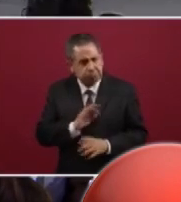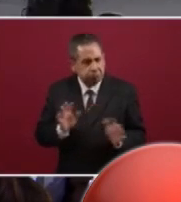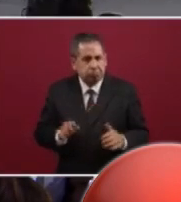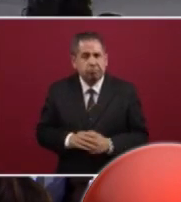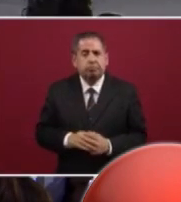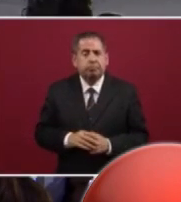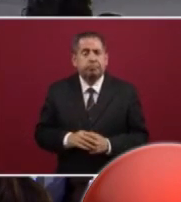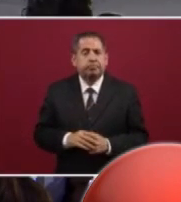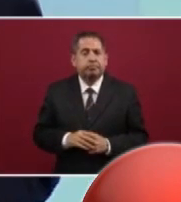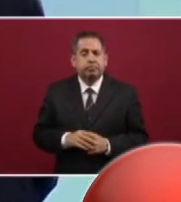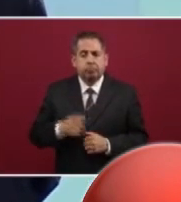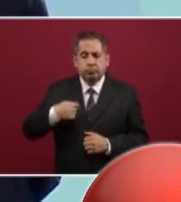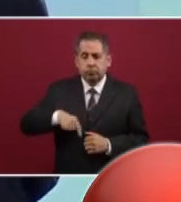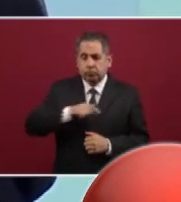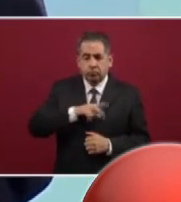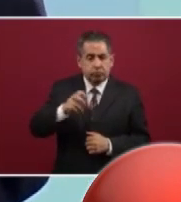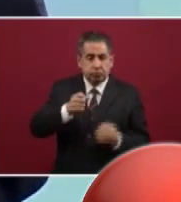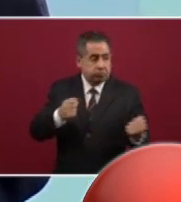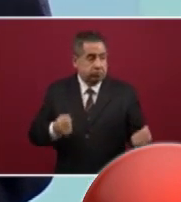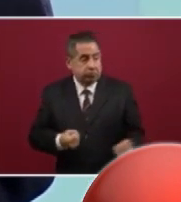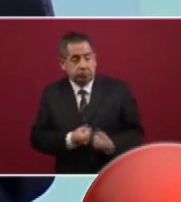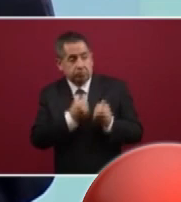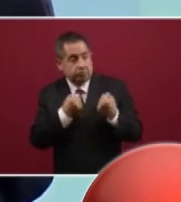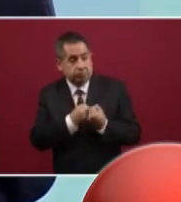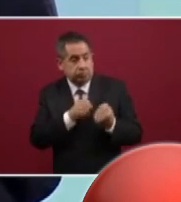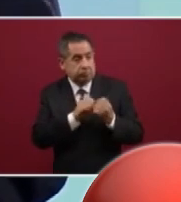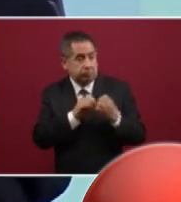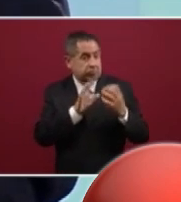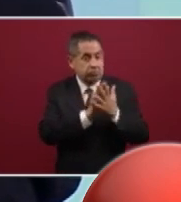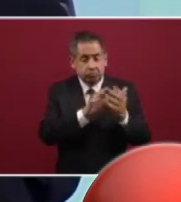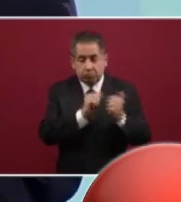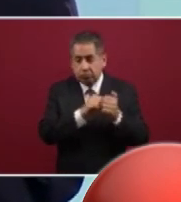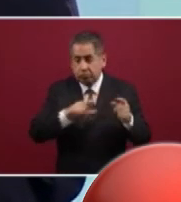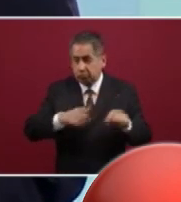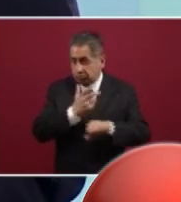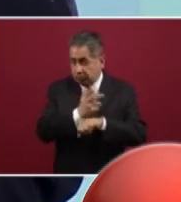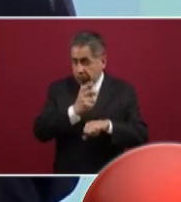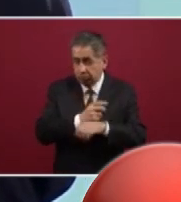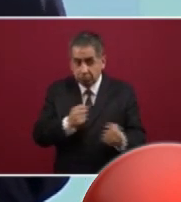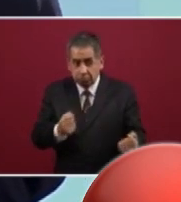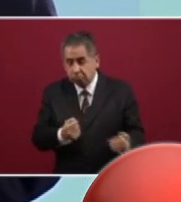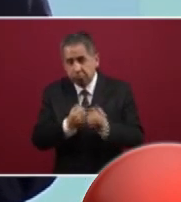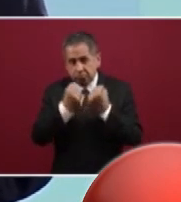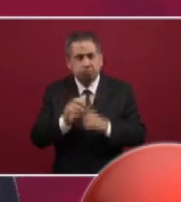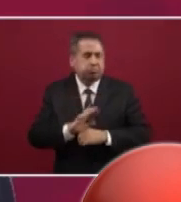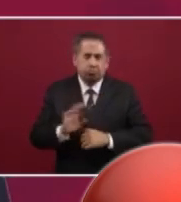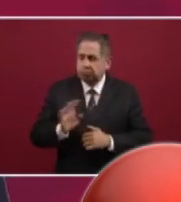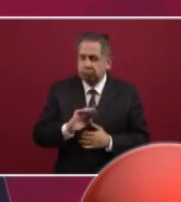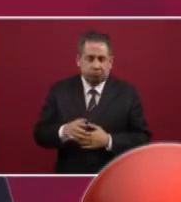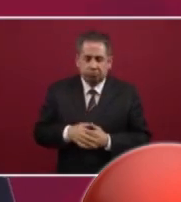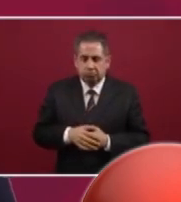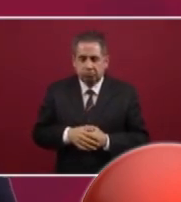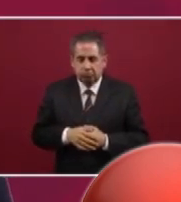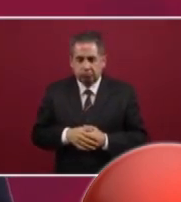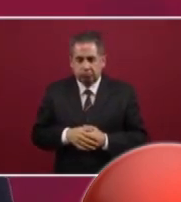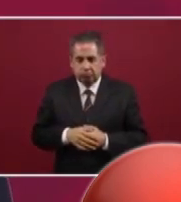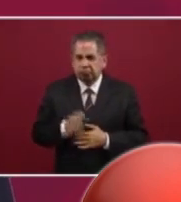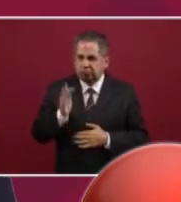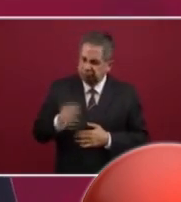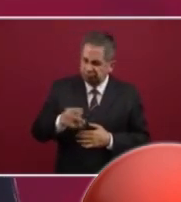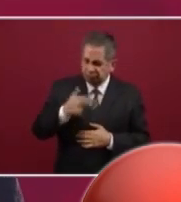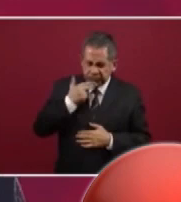No vamos a confrontarnos con el gobierno de Estados Unidos y aceptamos el